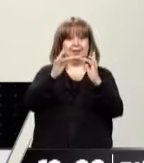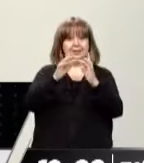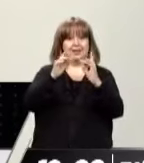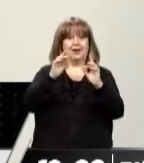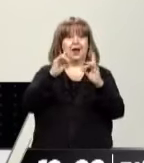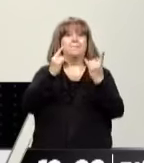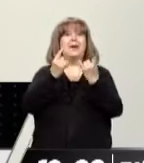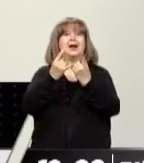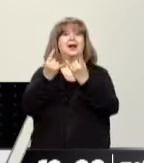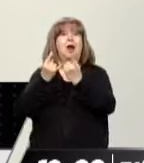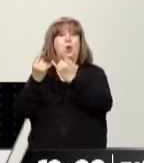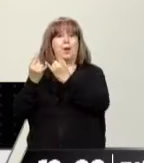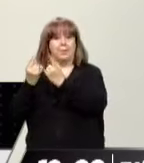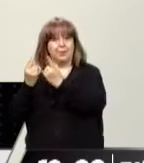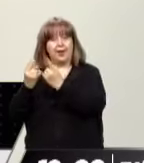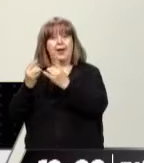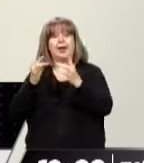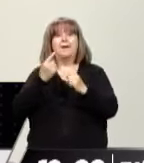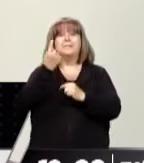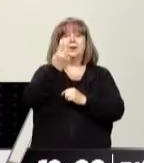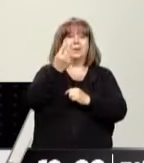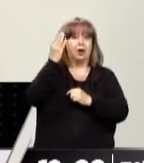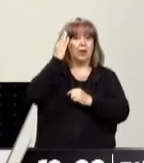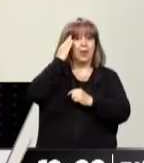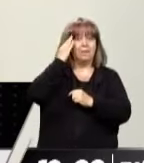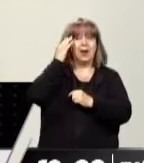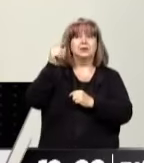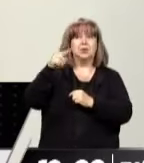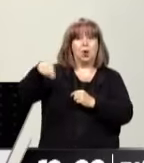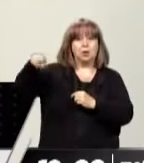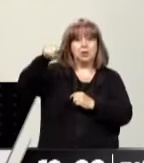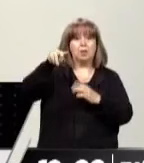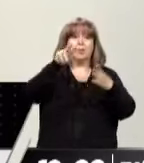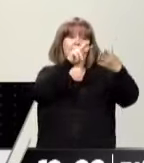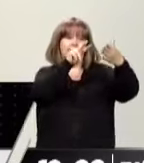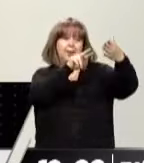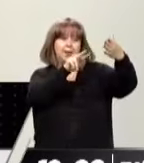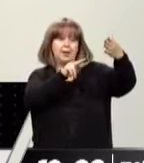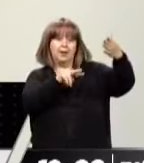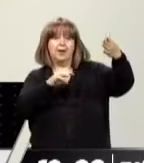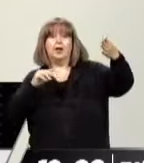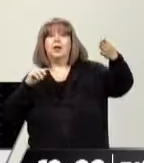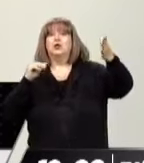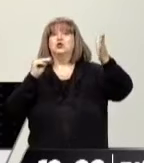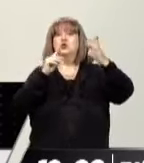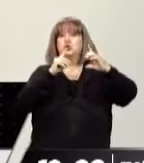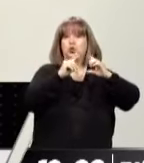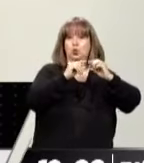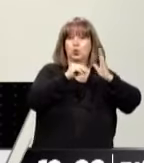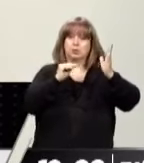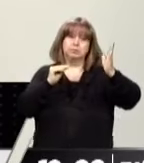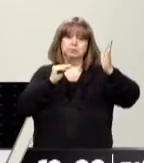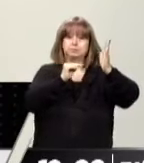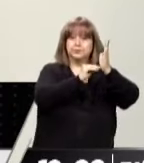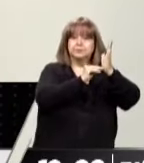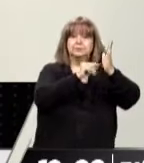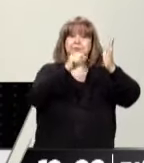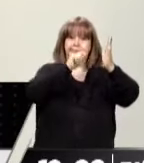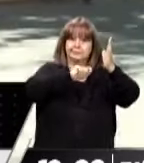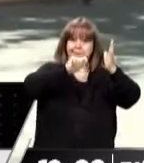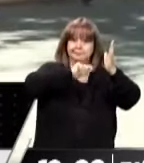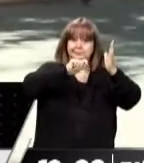Y a partir del 1 de marzo ya se pueden solicitar los turnos por por